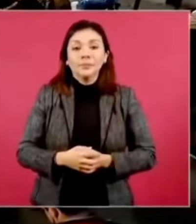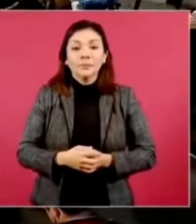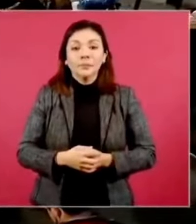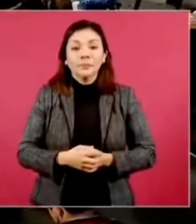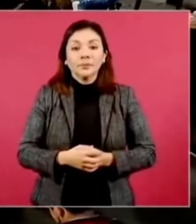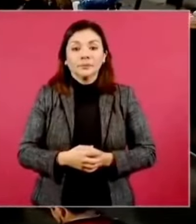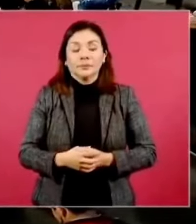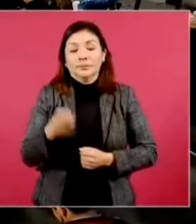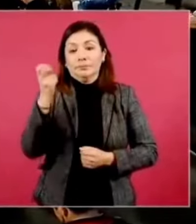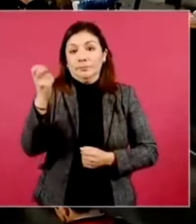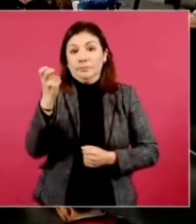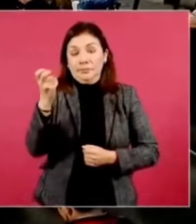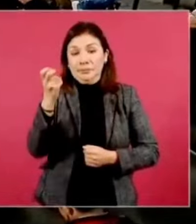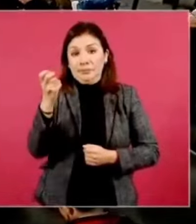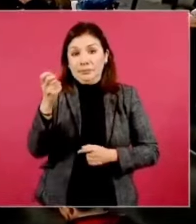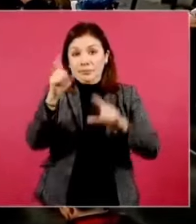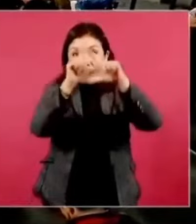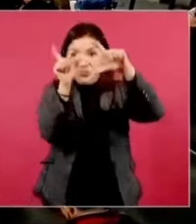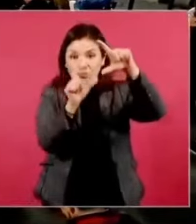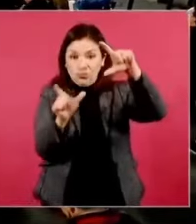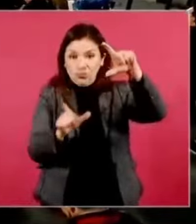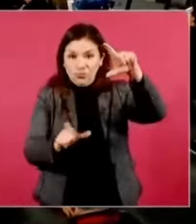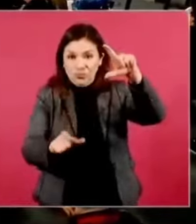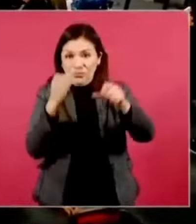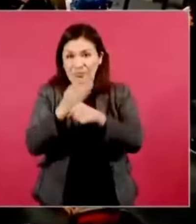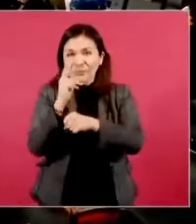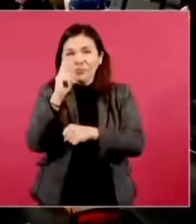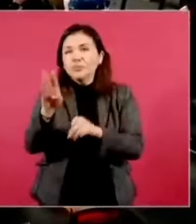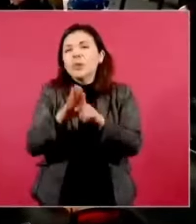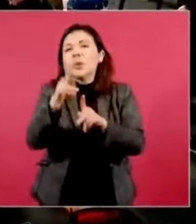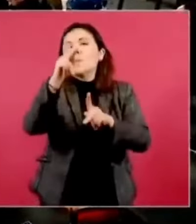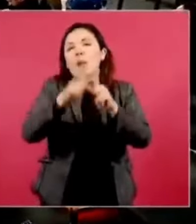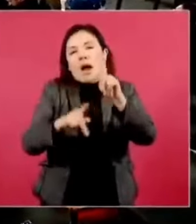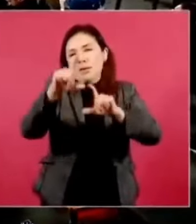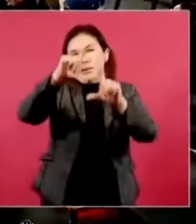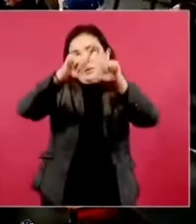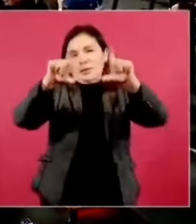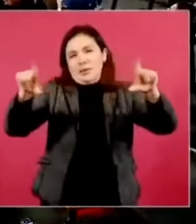es el embalse, estamos viendo nada más una parte,